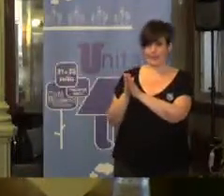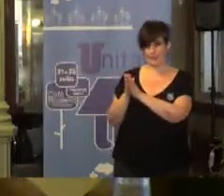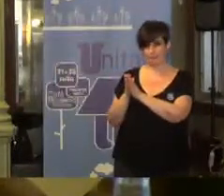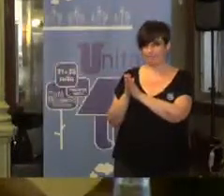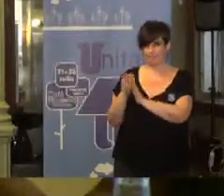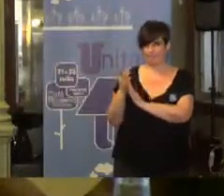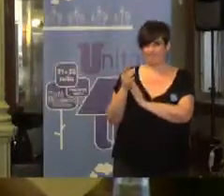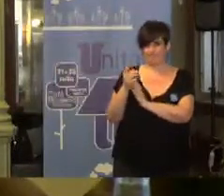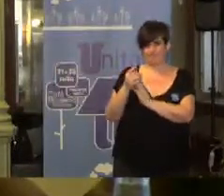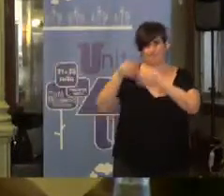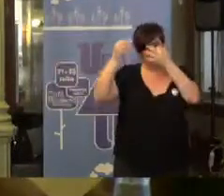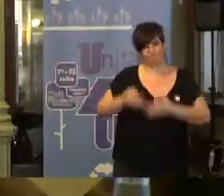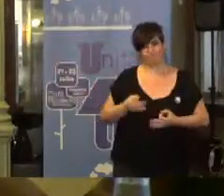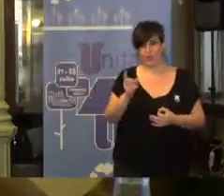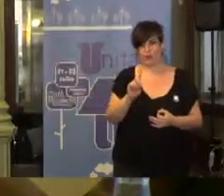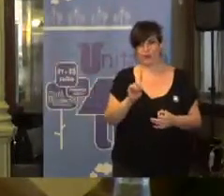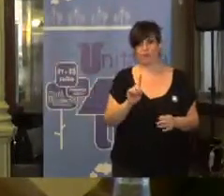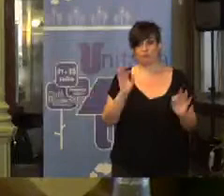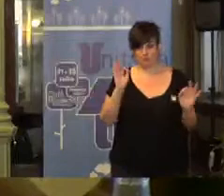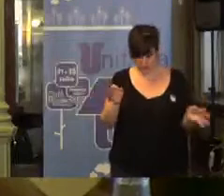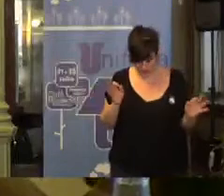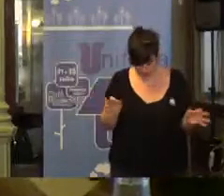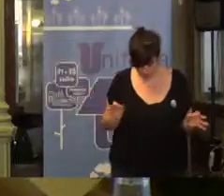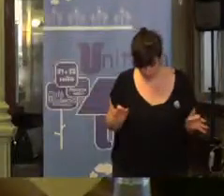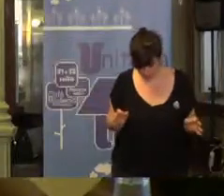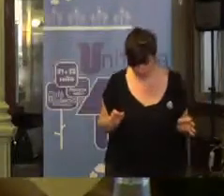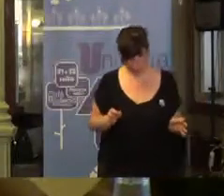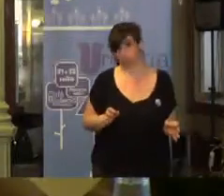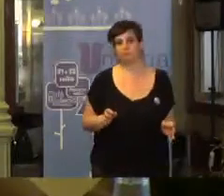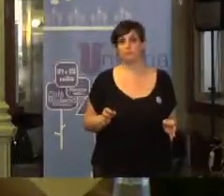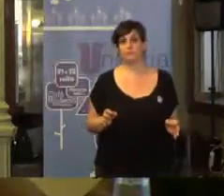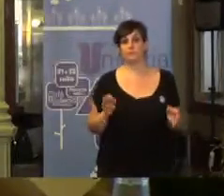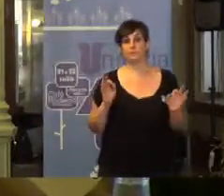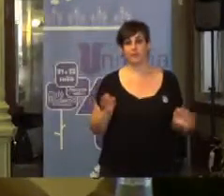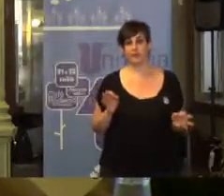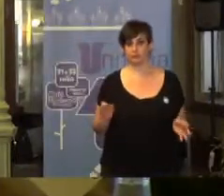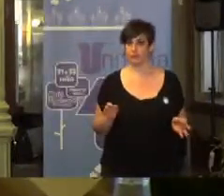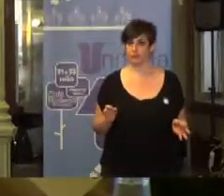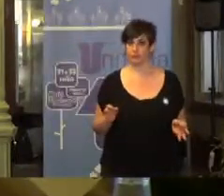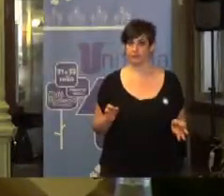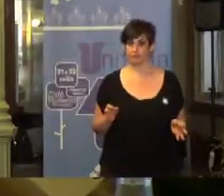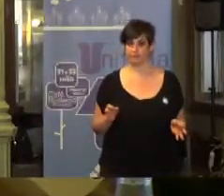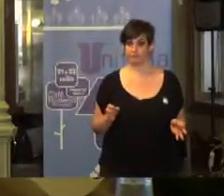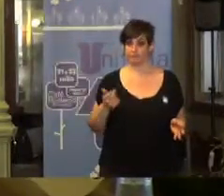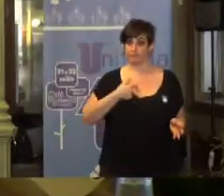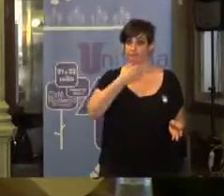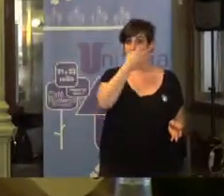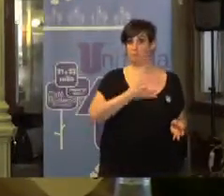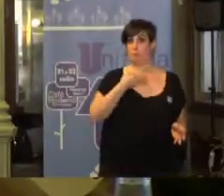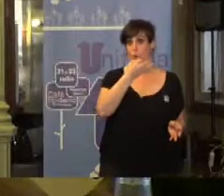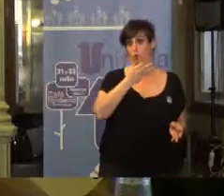concordo, é que se introducirían un pouco ou coincidirían un pouco coa última parte da miña